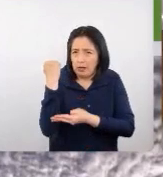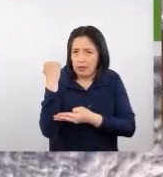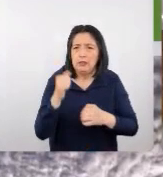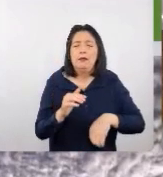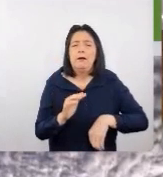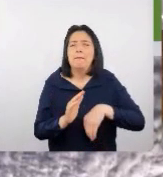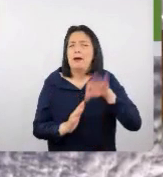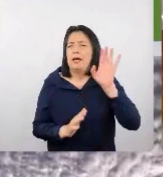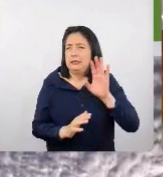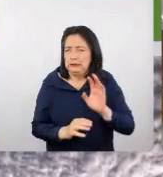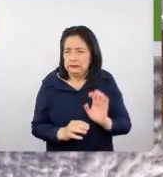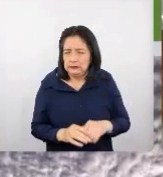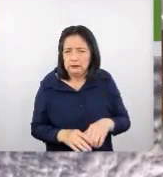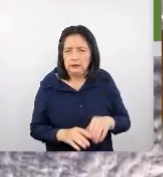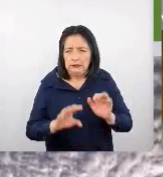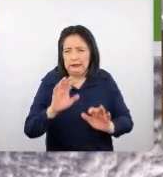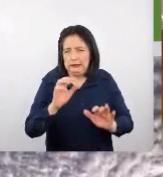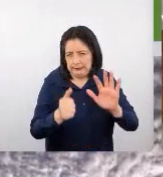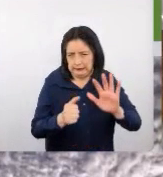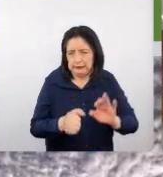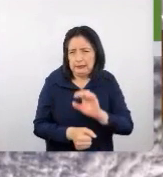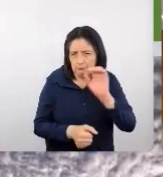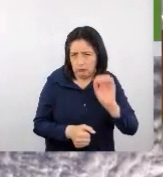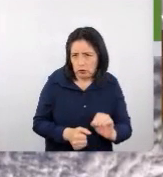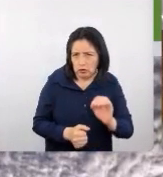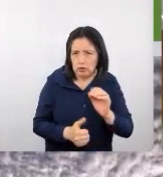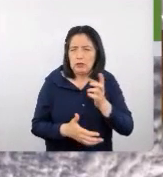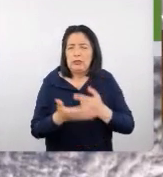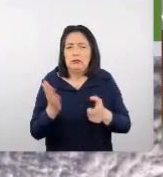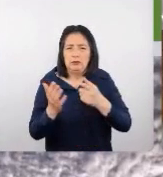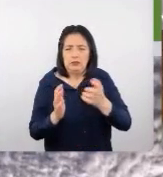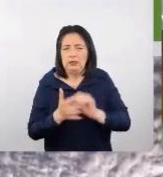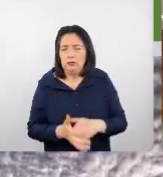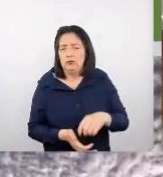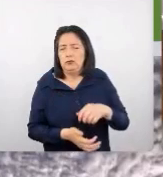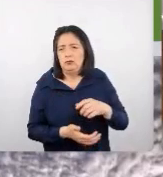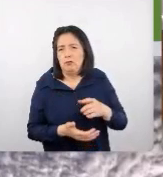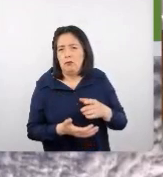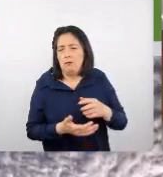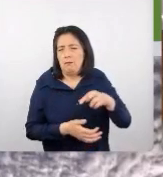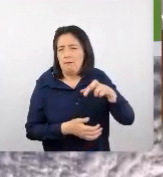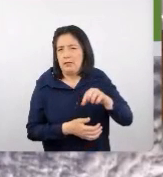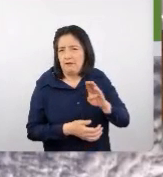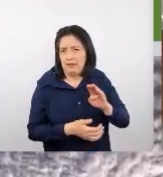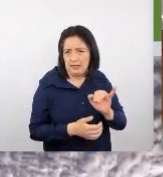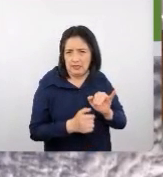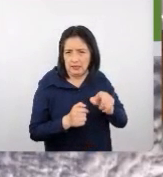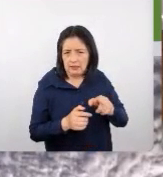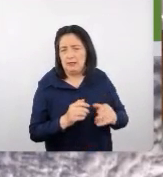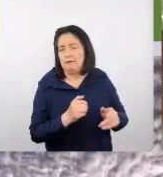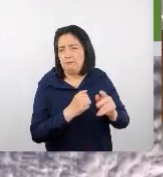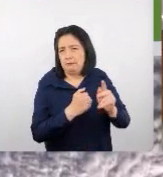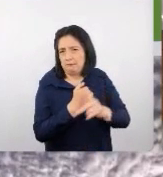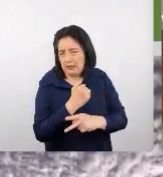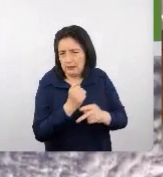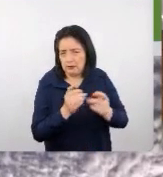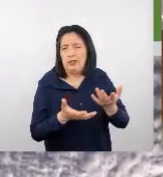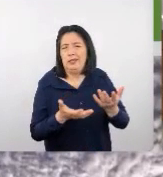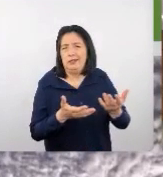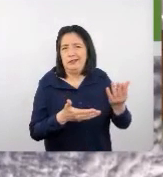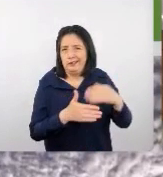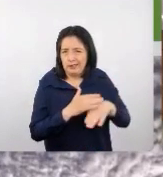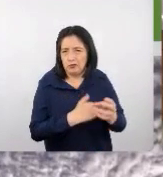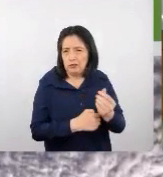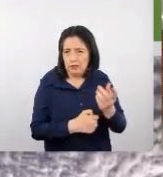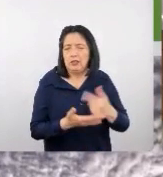más de un 16% de lo que es su PBI. Con ello también decir la